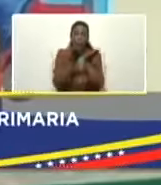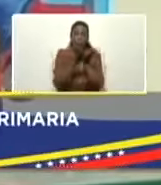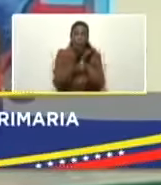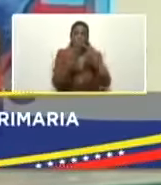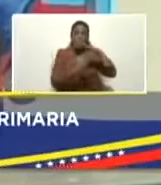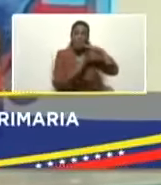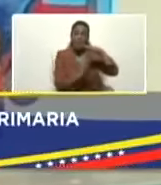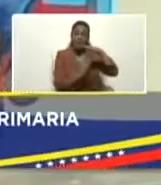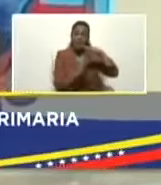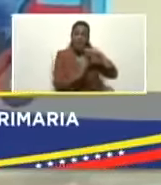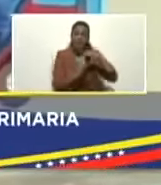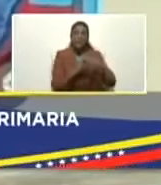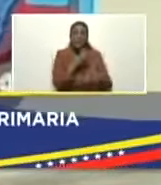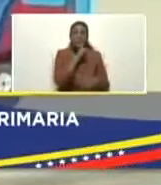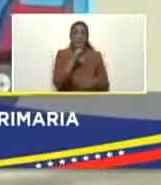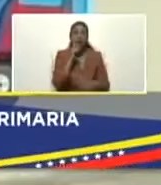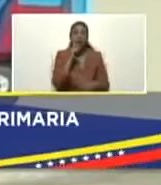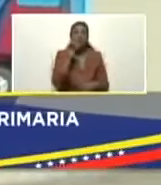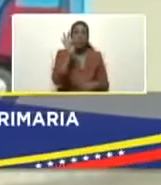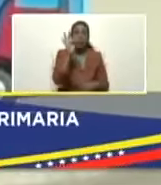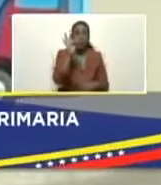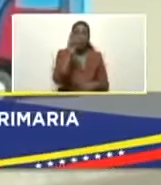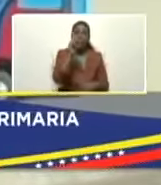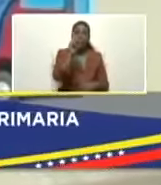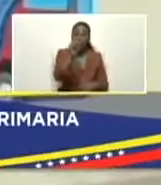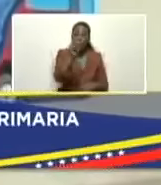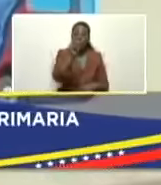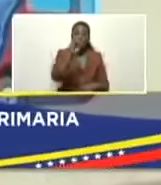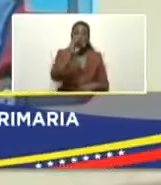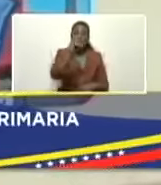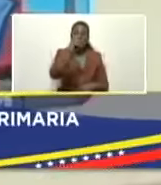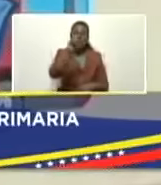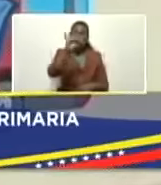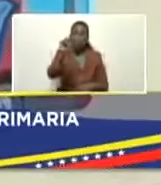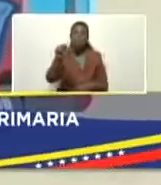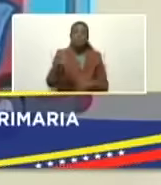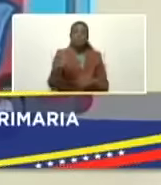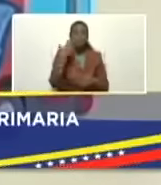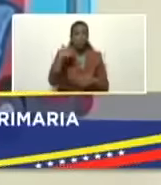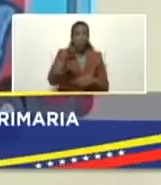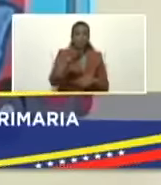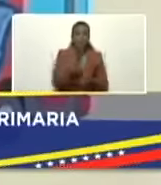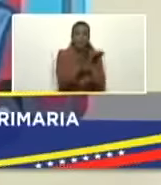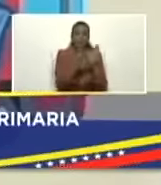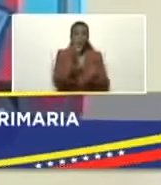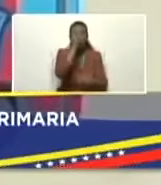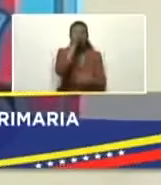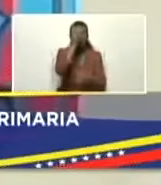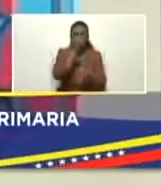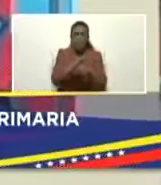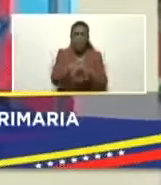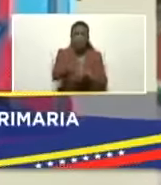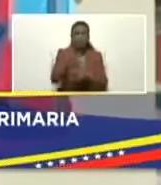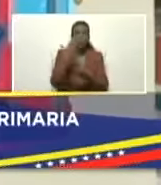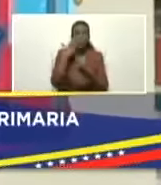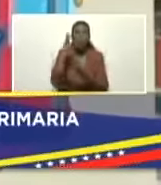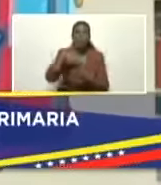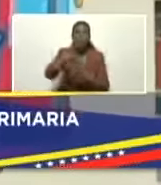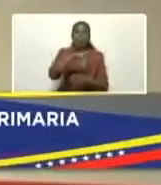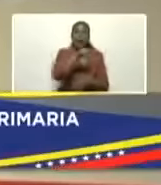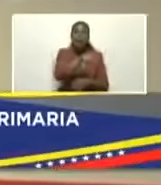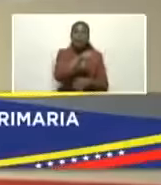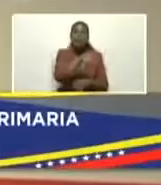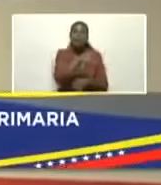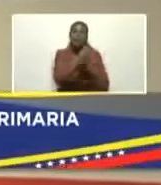Primaria Bolivariana El Triunfo, ubicada en la parroquia Manuel Piar, municipio Casacoima, estado del Tamacuro, donde